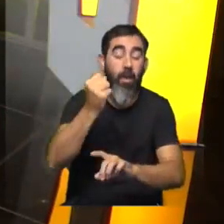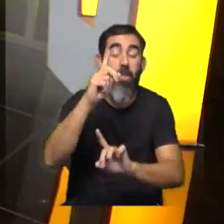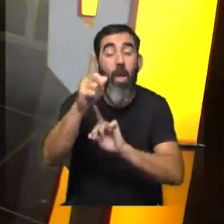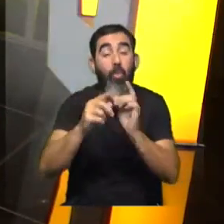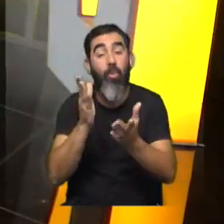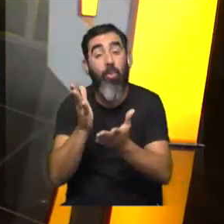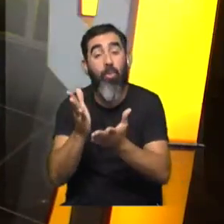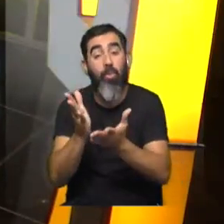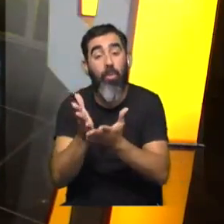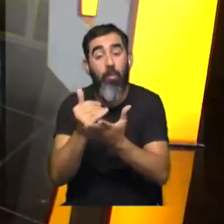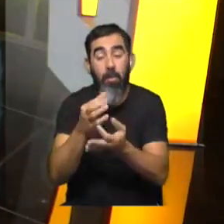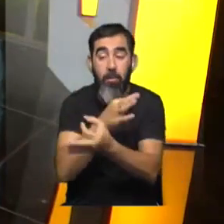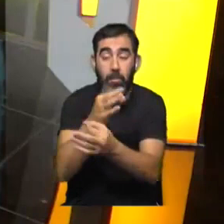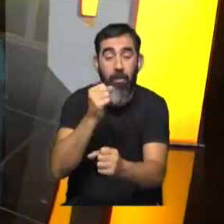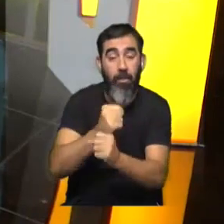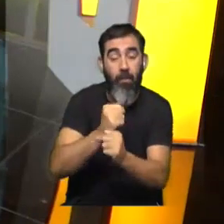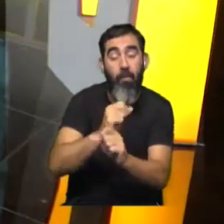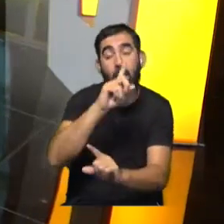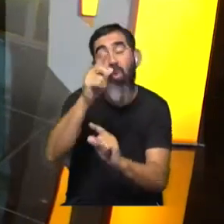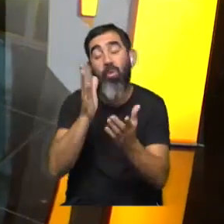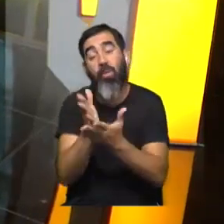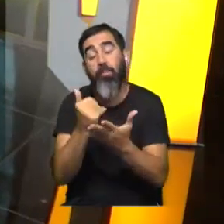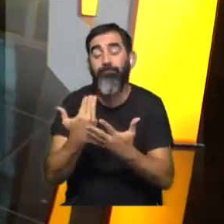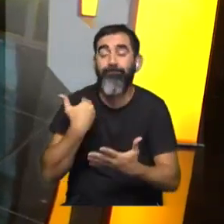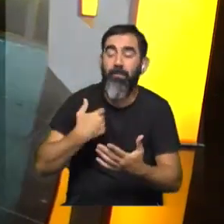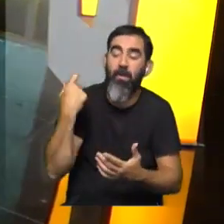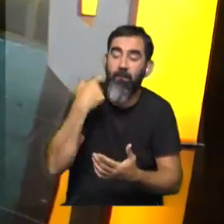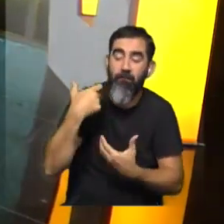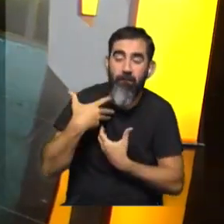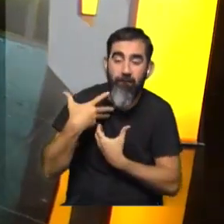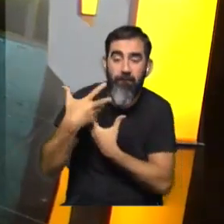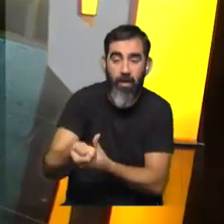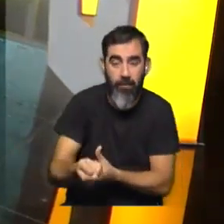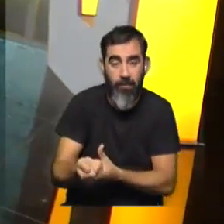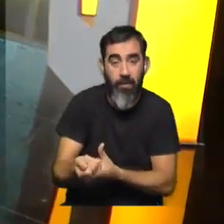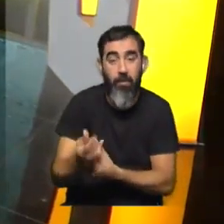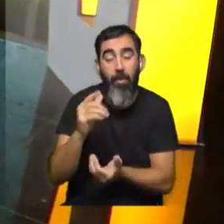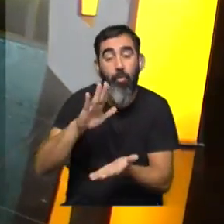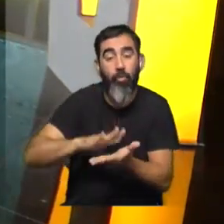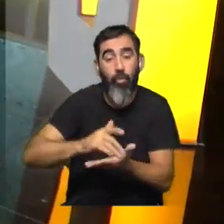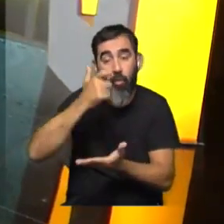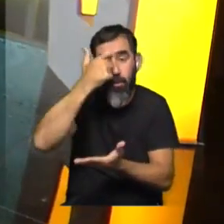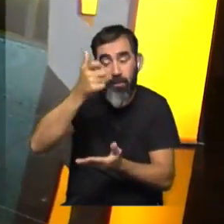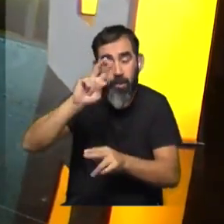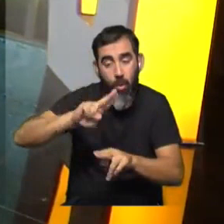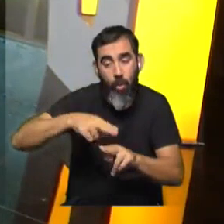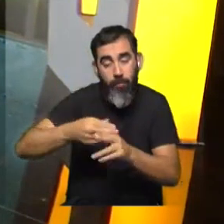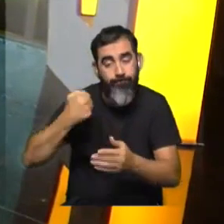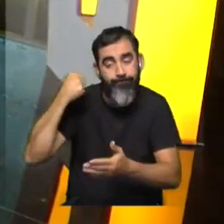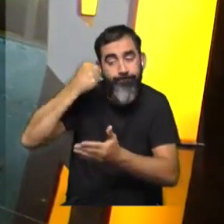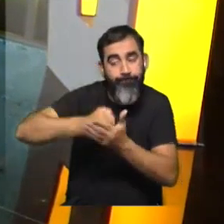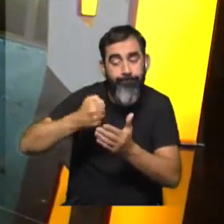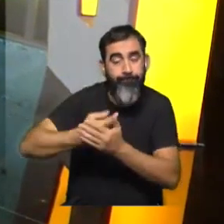que se trabaja mucho, muy bien. Hay otros en los que lamentablemente falta apoyo. Pero desde Sobre Ciencia, una vez más, vamos a insistir con esa